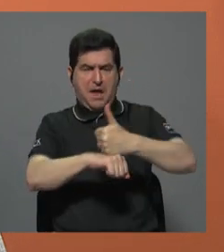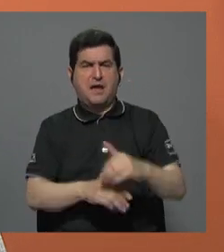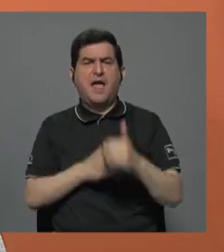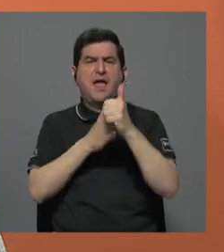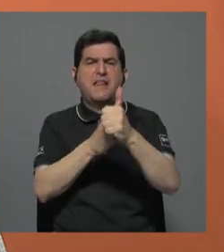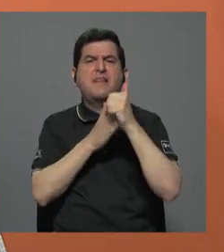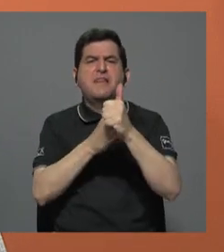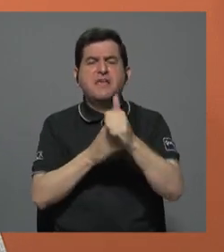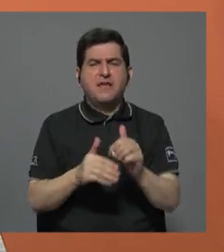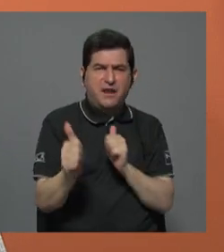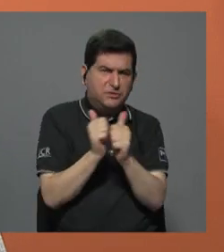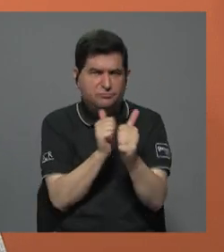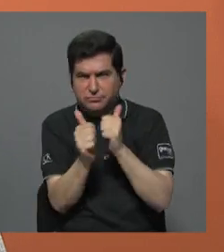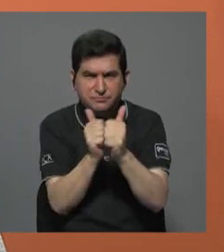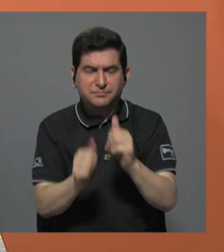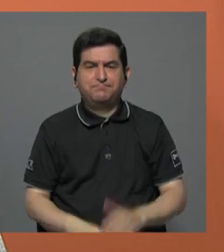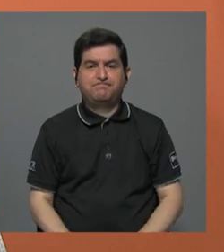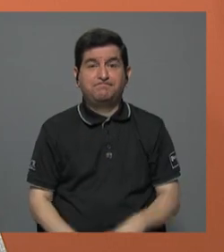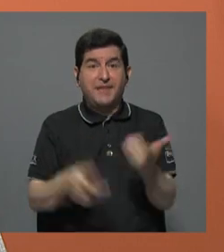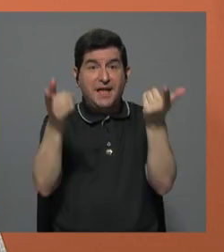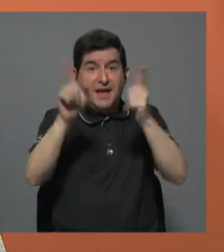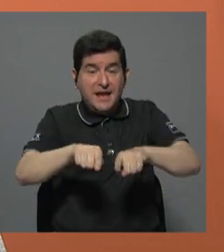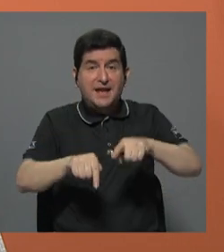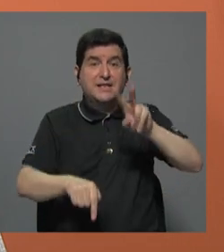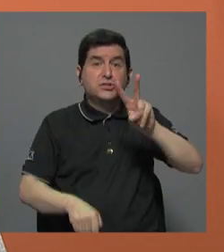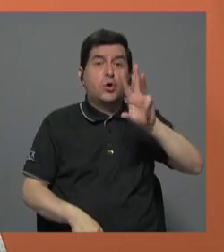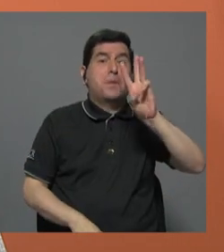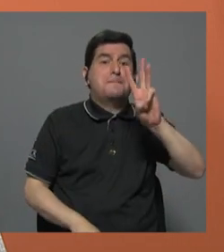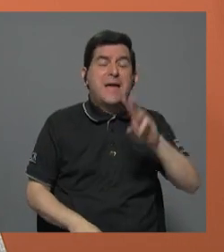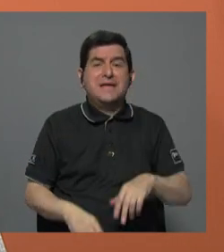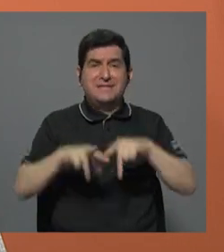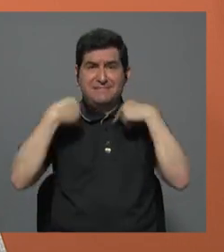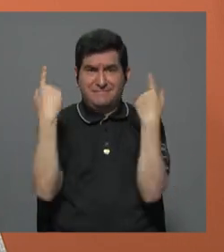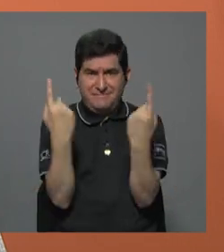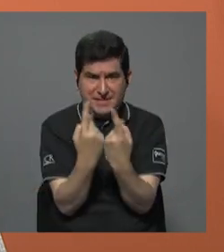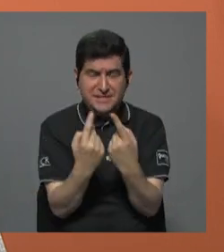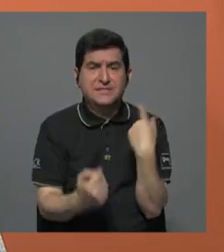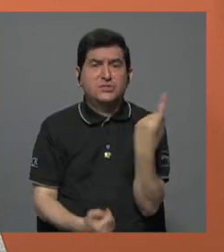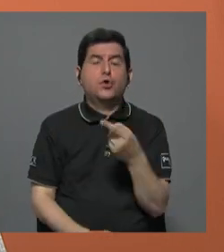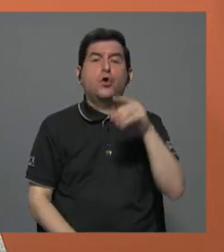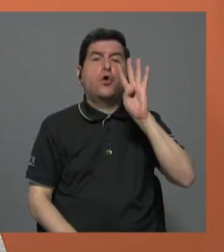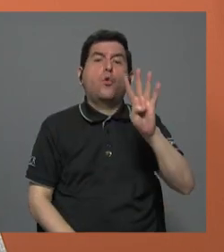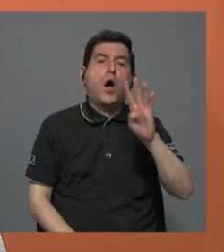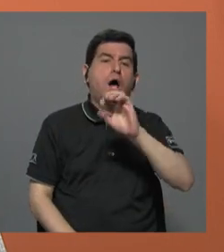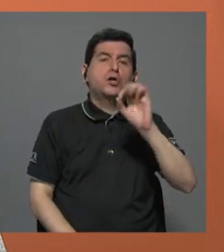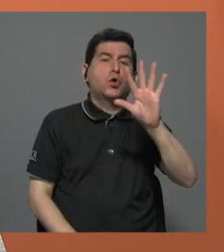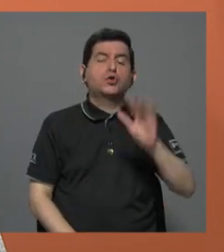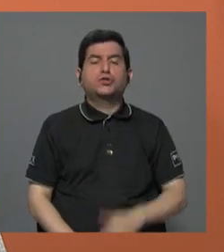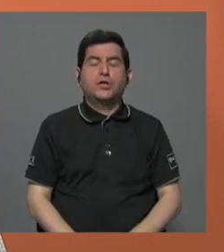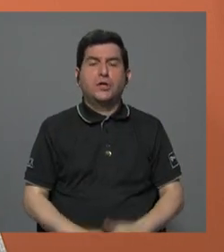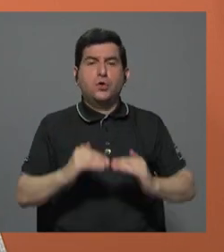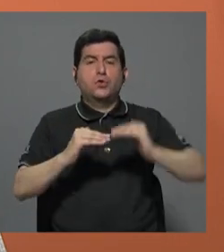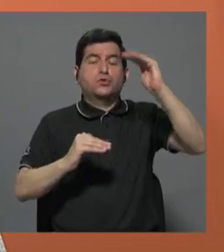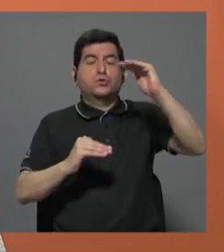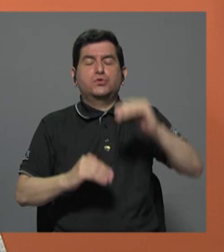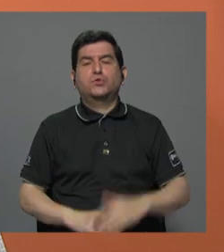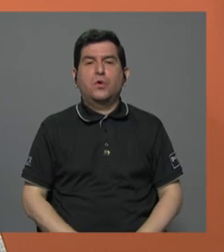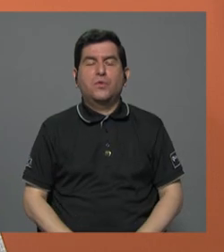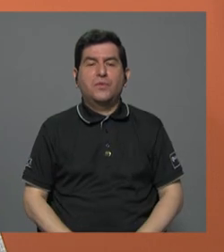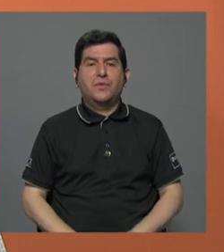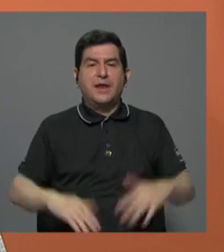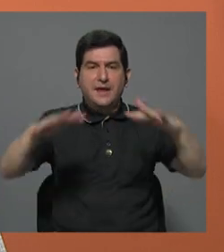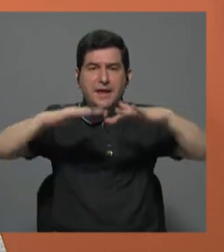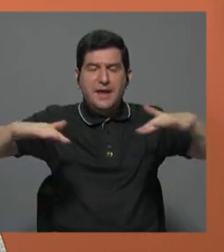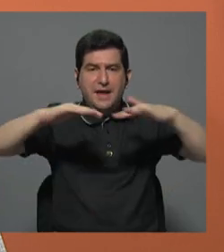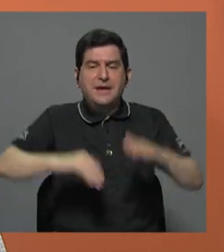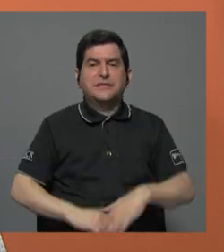de la contienda y en este caso pues estamos hablando 26 partidos en los cuales solamente 45 superan el margen del margen de error de